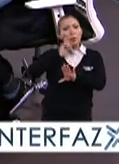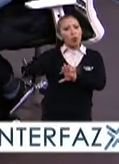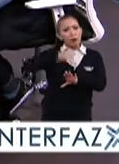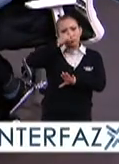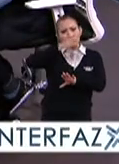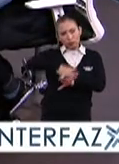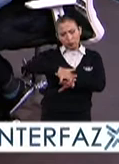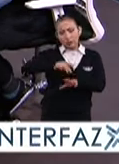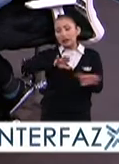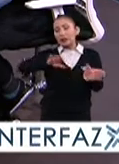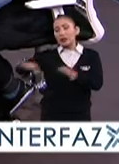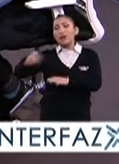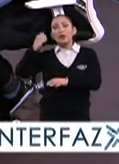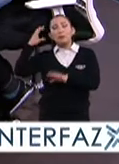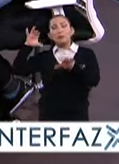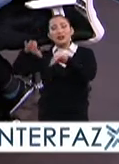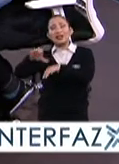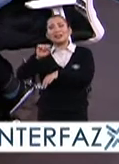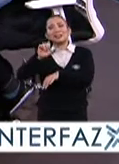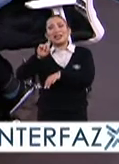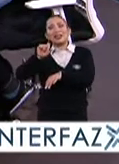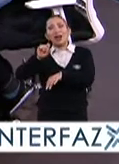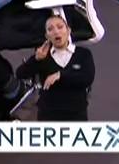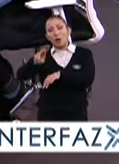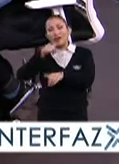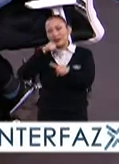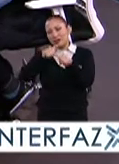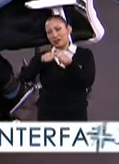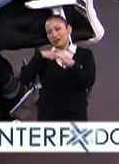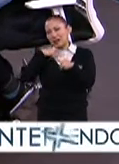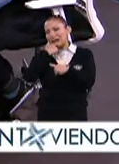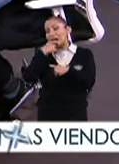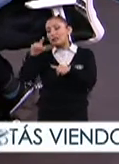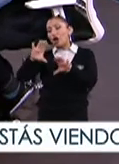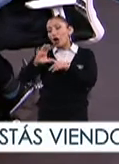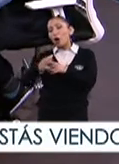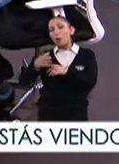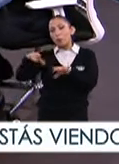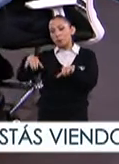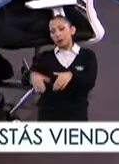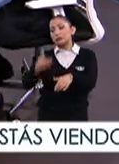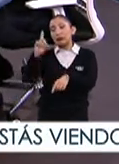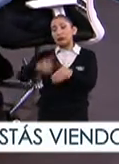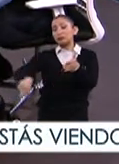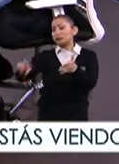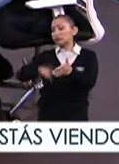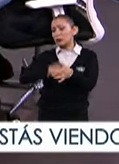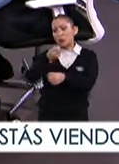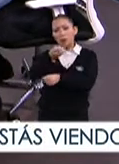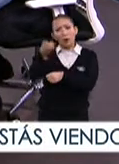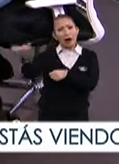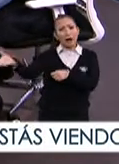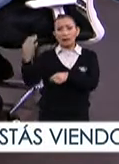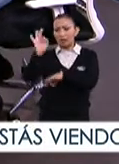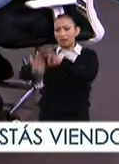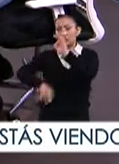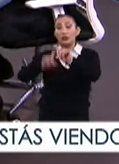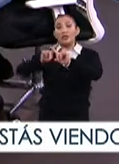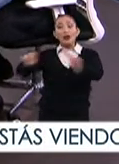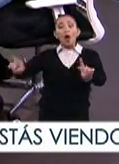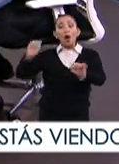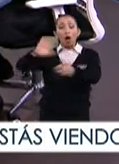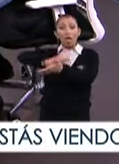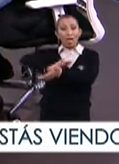y la Convención de la CEDAW, por sus siglas en inglés, que es justamente esta comisión encargada de eliminar cualquier trato diferenciado